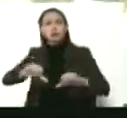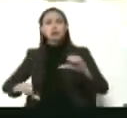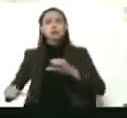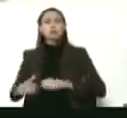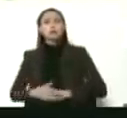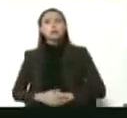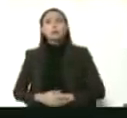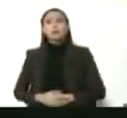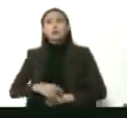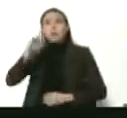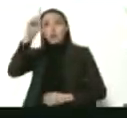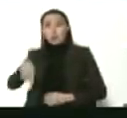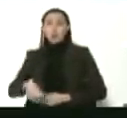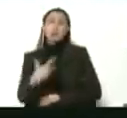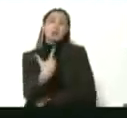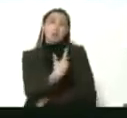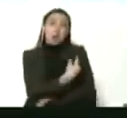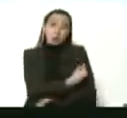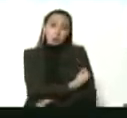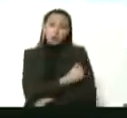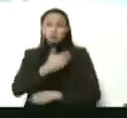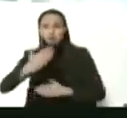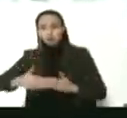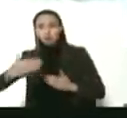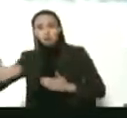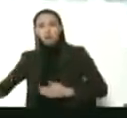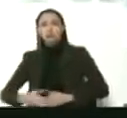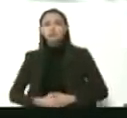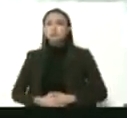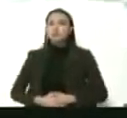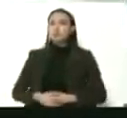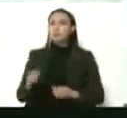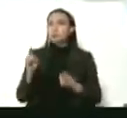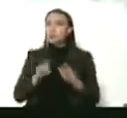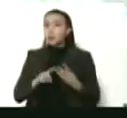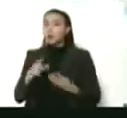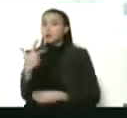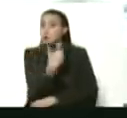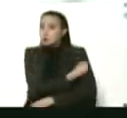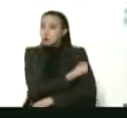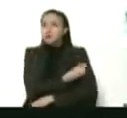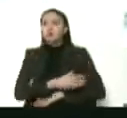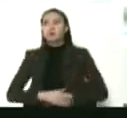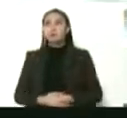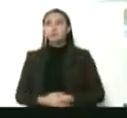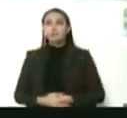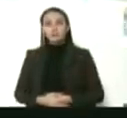y la vacuna. Lo pongo en tercer lugar, y la vacuna.